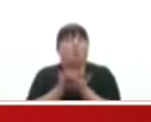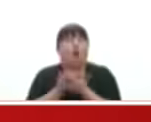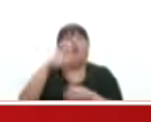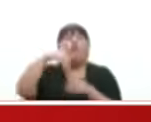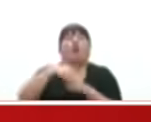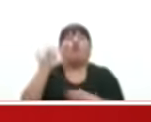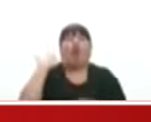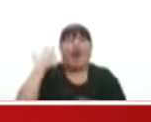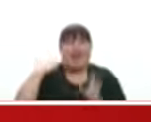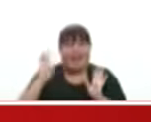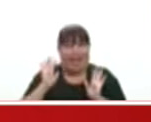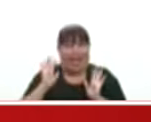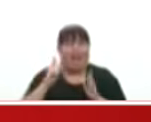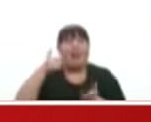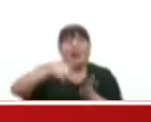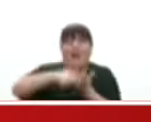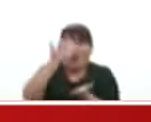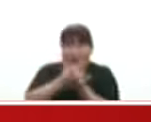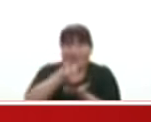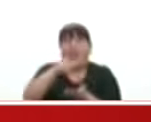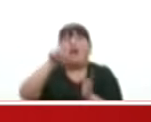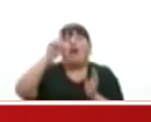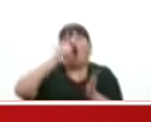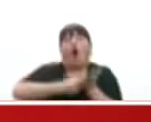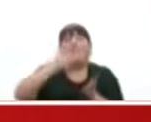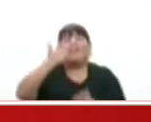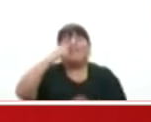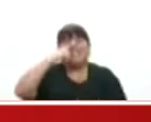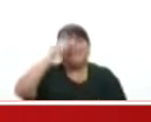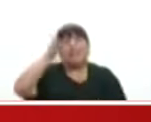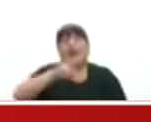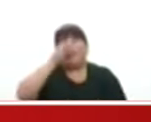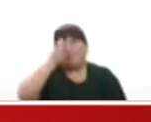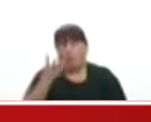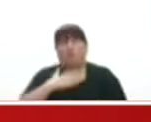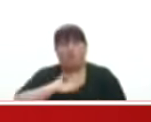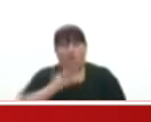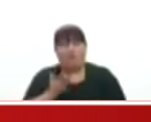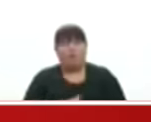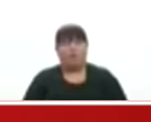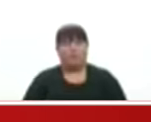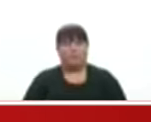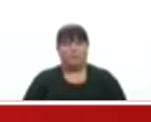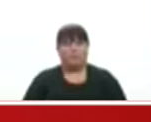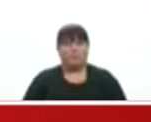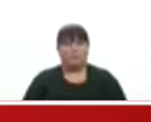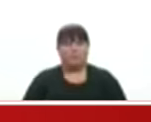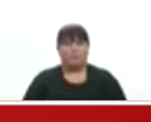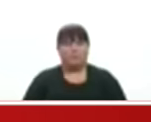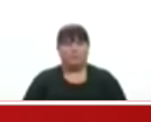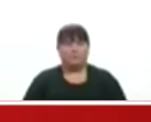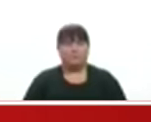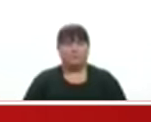No va a desempatar, ¿eh? Por medios no. electorales. Me animo a decir que no desempata. Mirá. Se viene, se viene. Por favor. Me retiro.